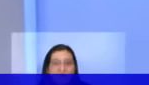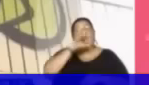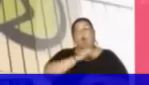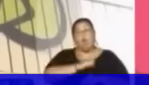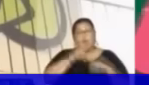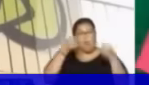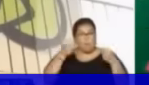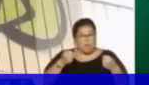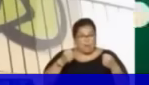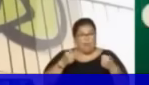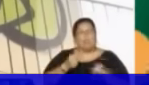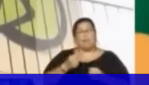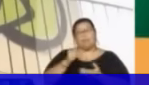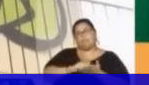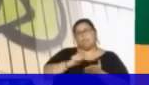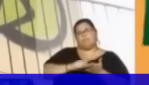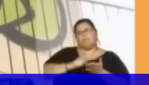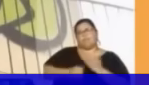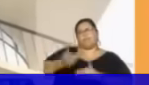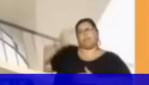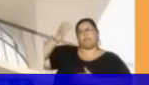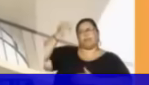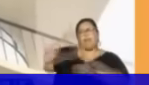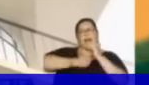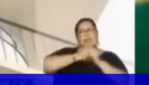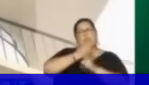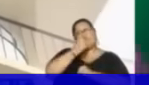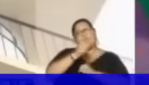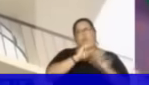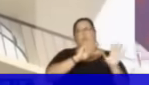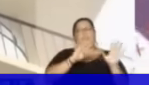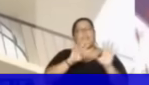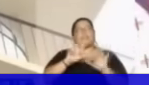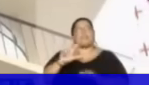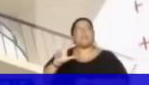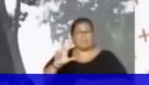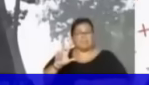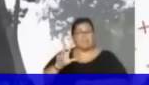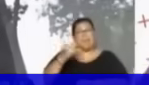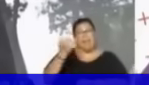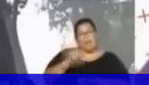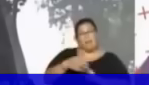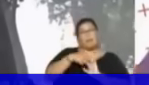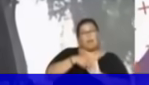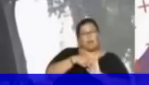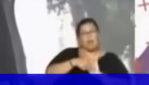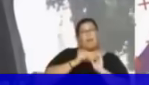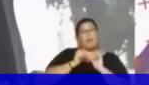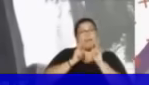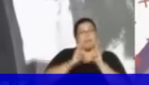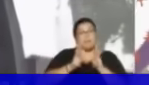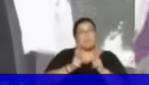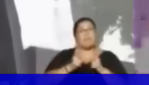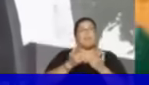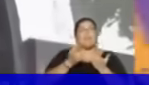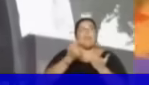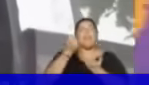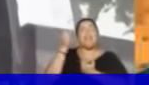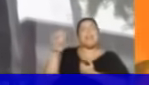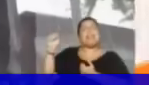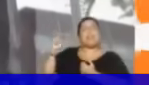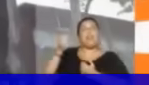central. Quedó lindo y además después también el propio conductor también empezó como a agraviar a la gente